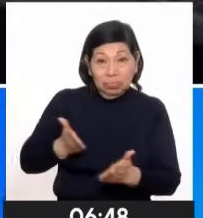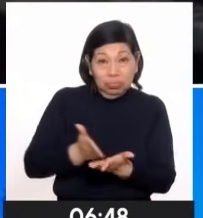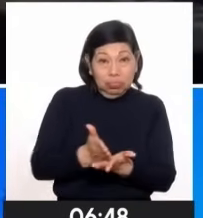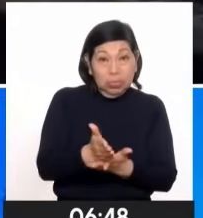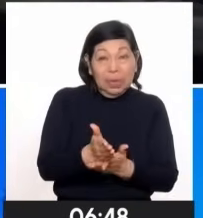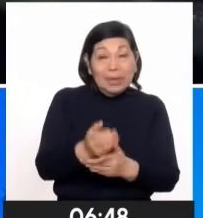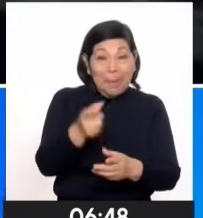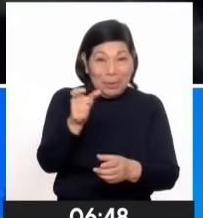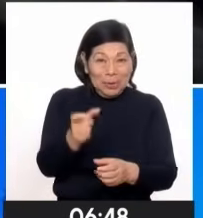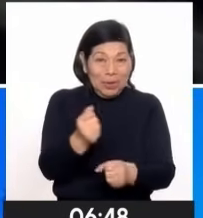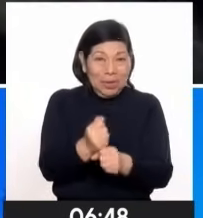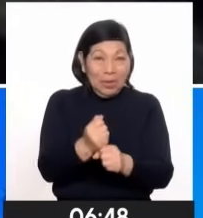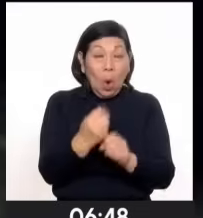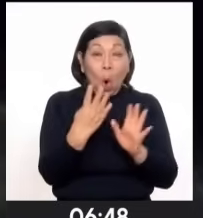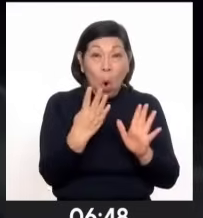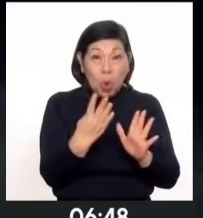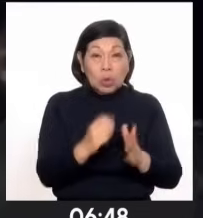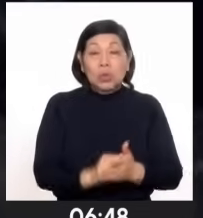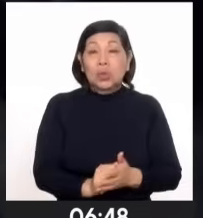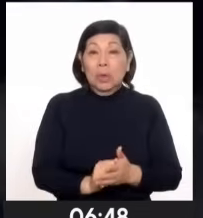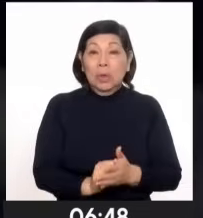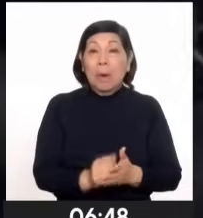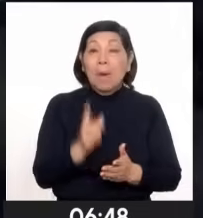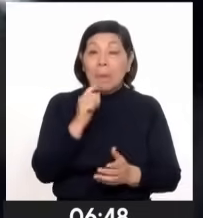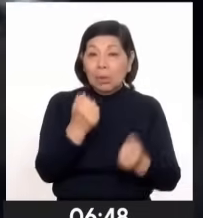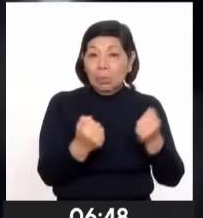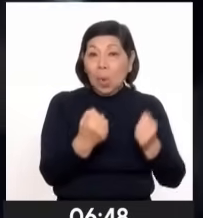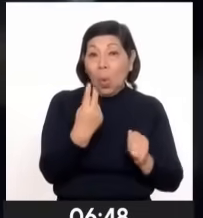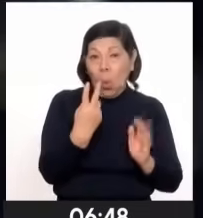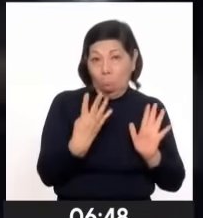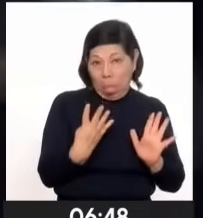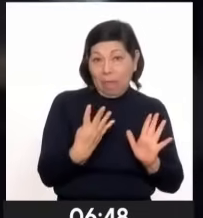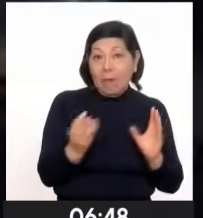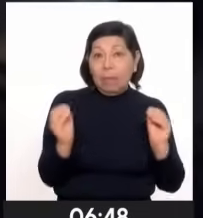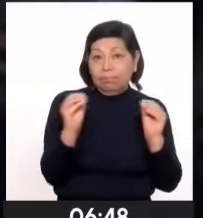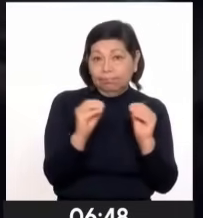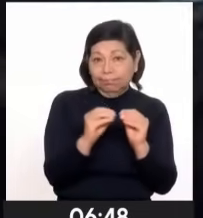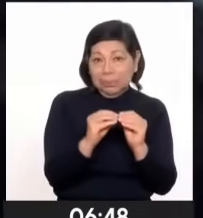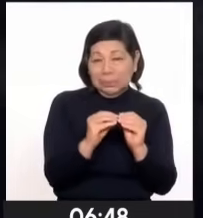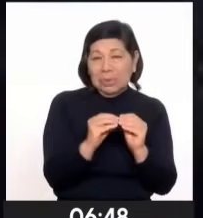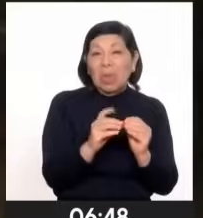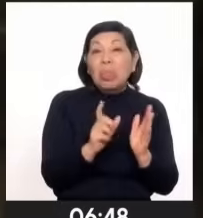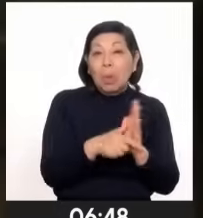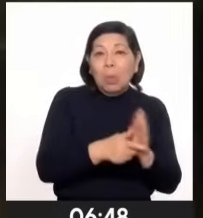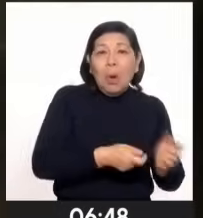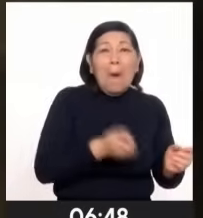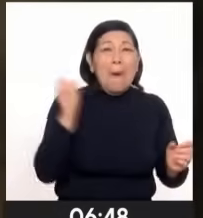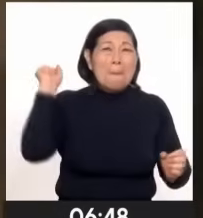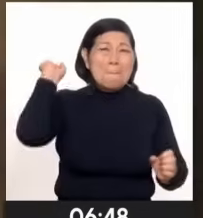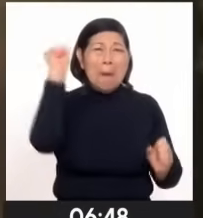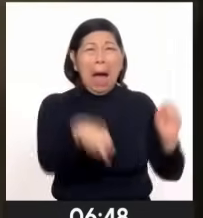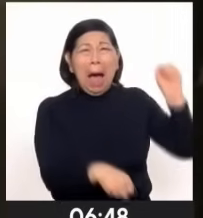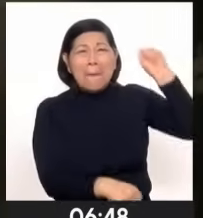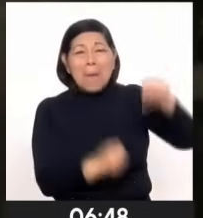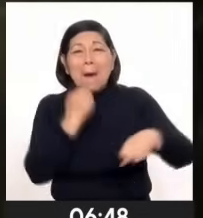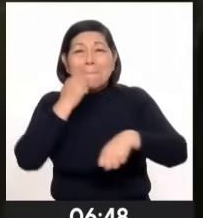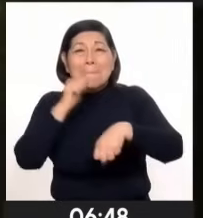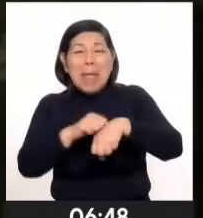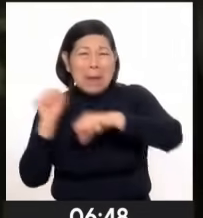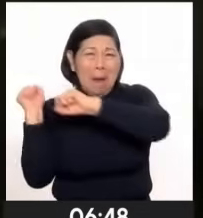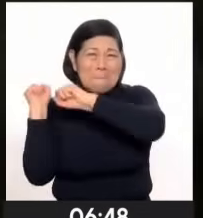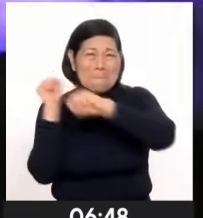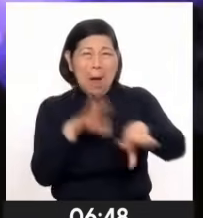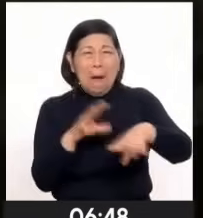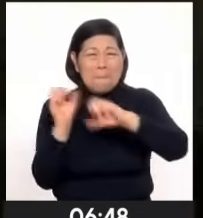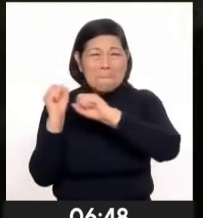sutran número de nueve ocho de sutran más el conductor nueve eh fueron bloqueados y arrojaron piedras sobre el vehículo